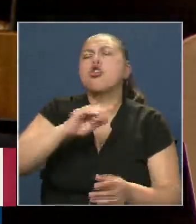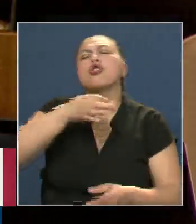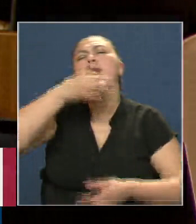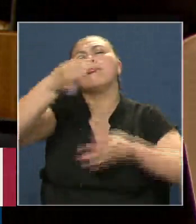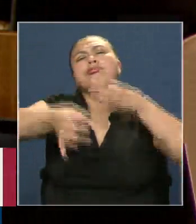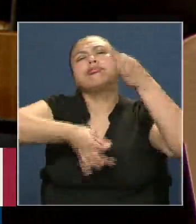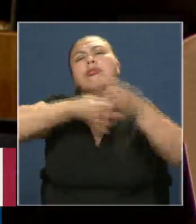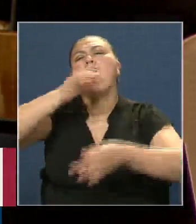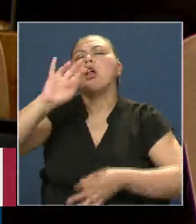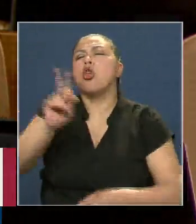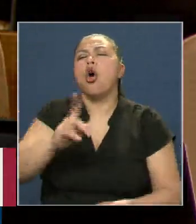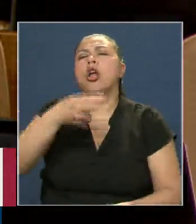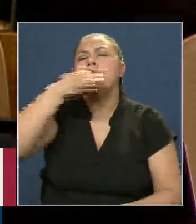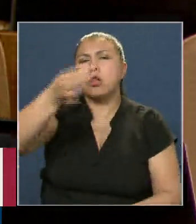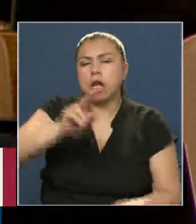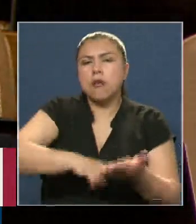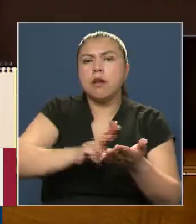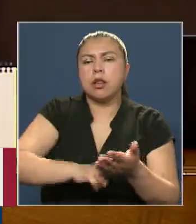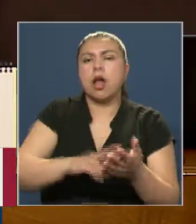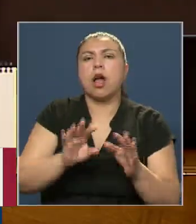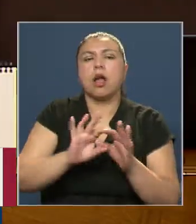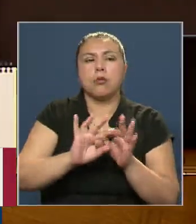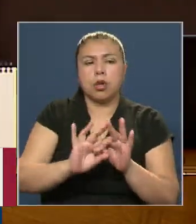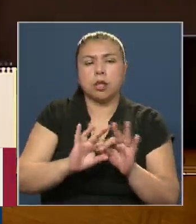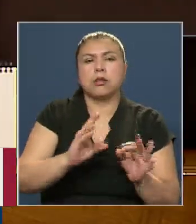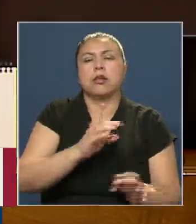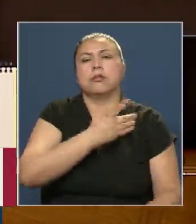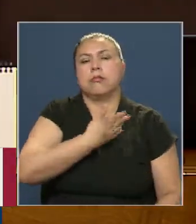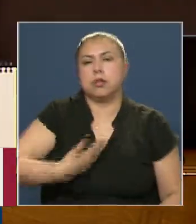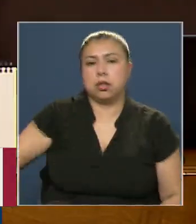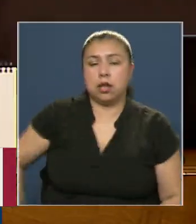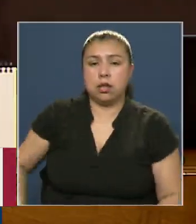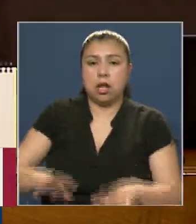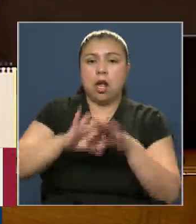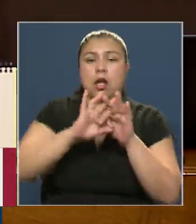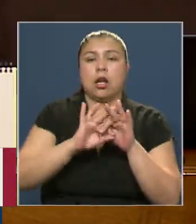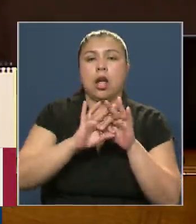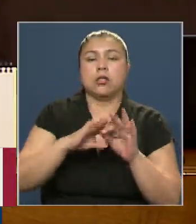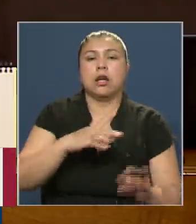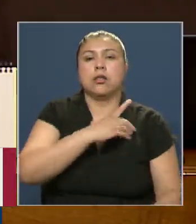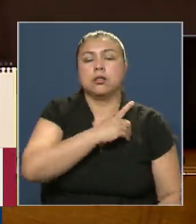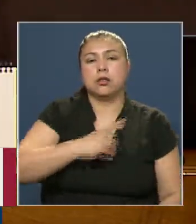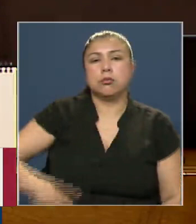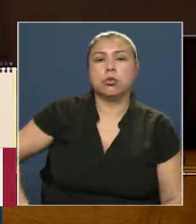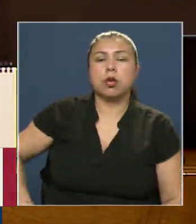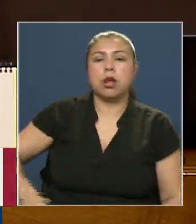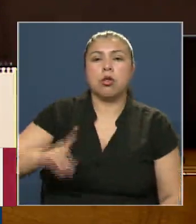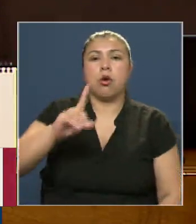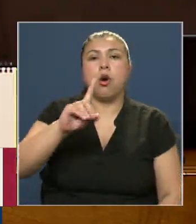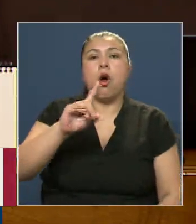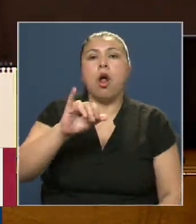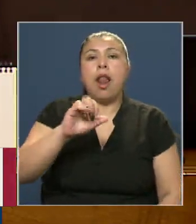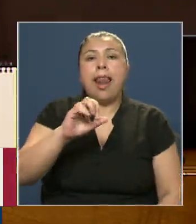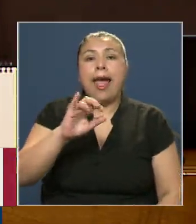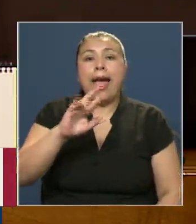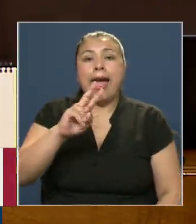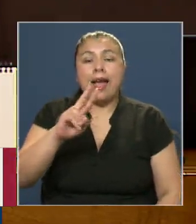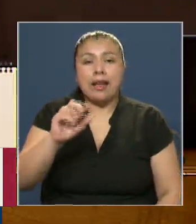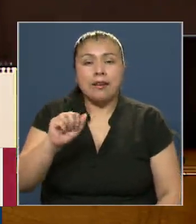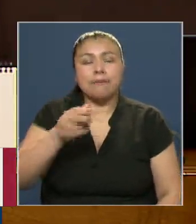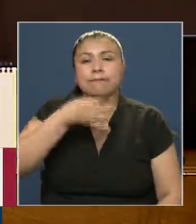que hechos concretos, presidente. Muchas gracias. Muchas gracias, diputado Leiva, por